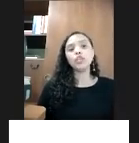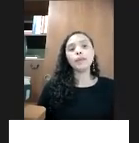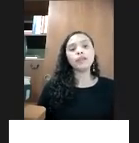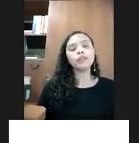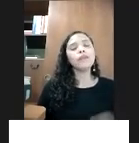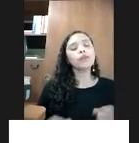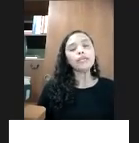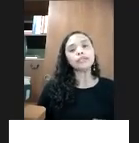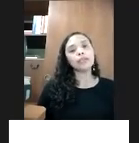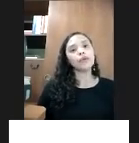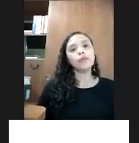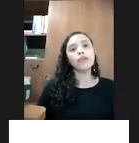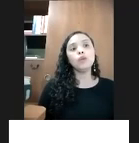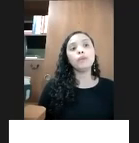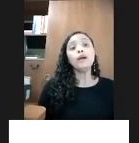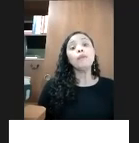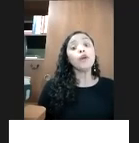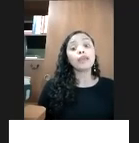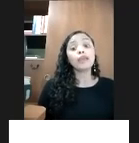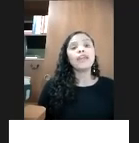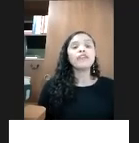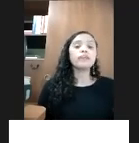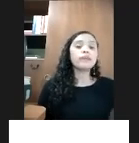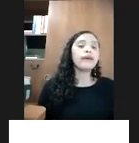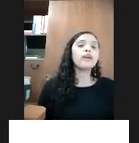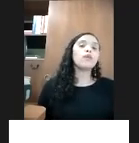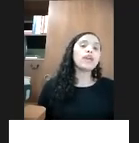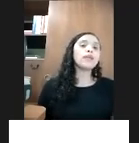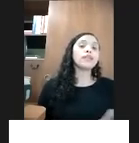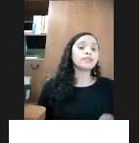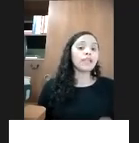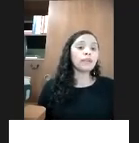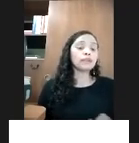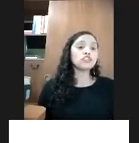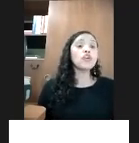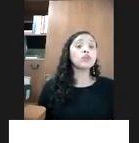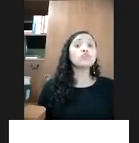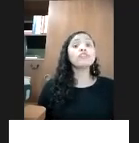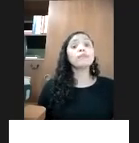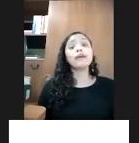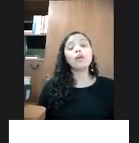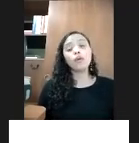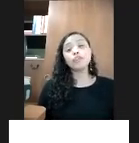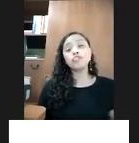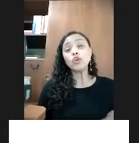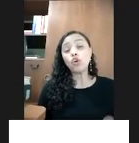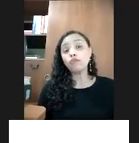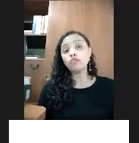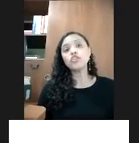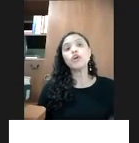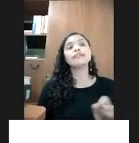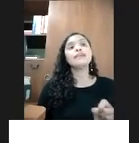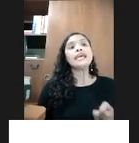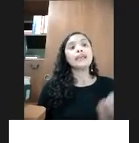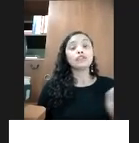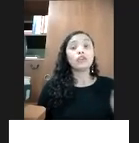medicamentos prescritos, es importante que pongamos la lupa, porque enfermedades como diabetes e hipertensión, incluso enfermedades como depresión,